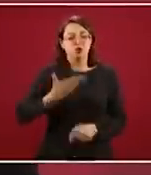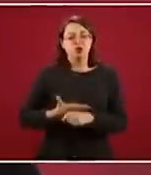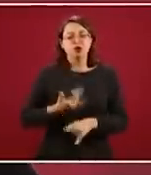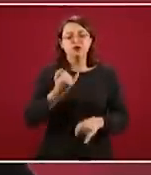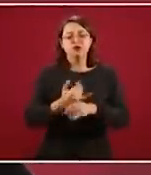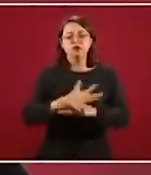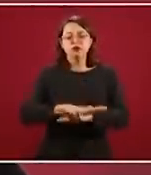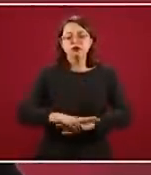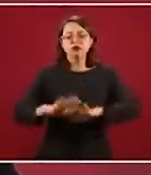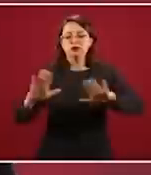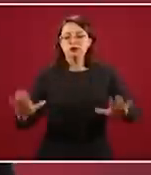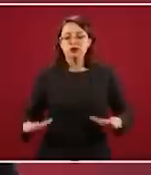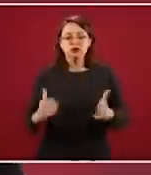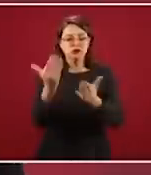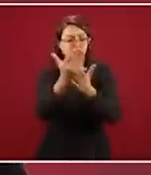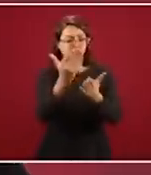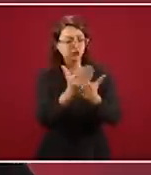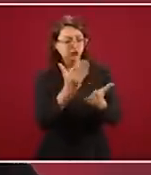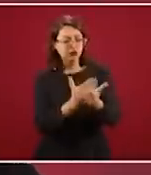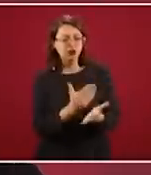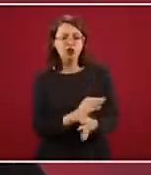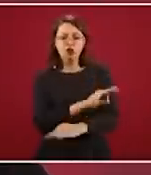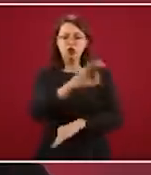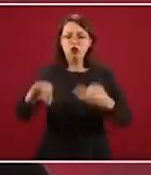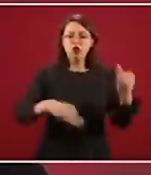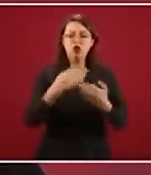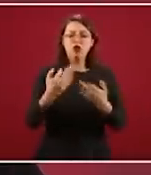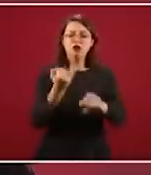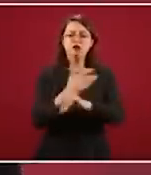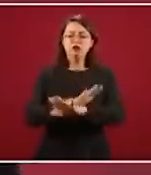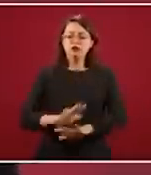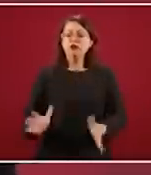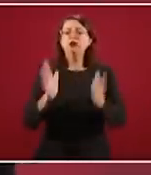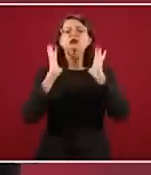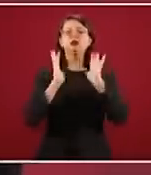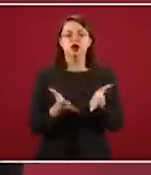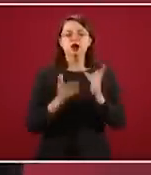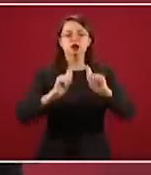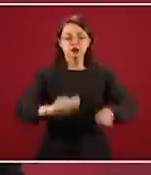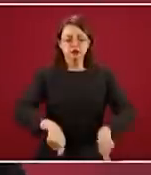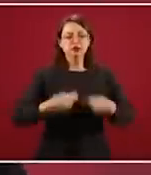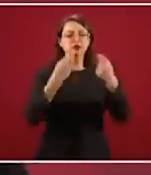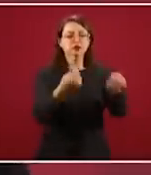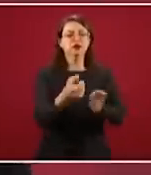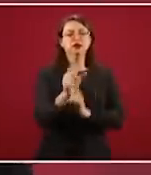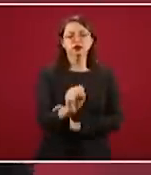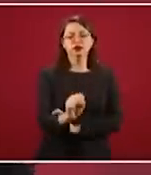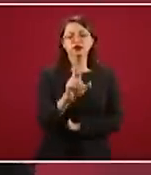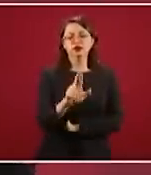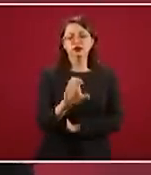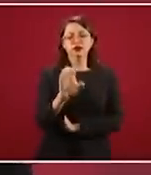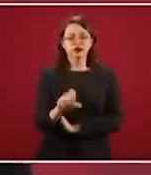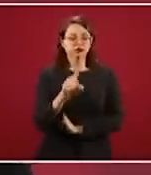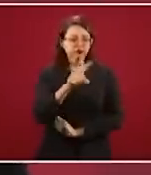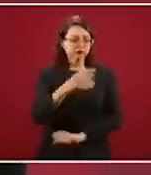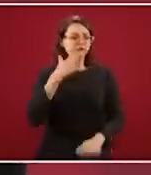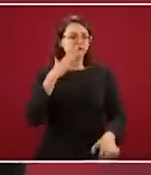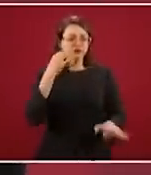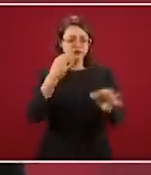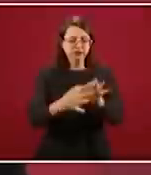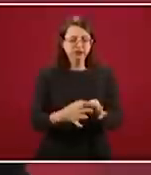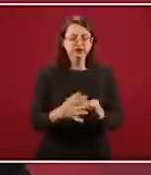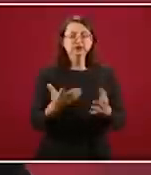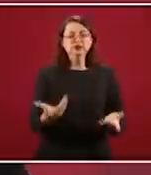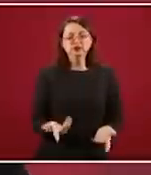estos datos han sido puestos en manos de la Secretaría de Relaciones Exteriores, a la